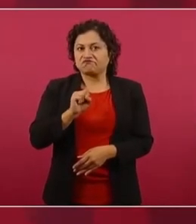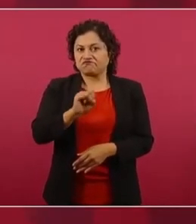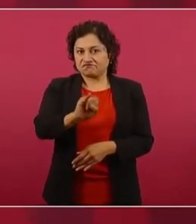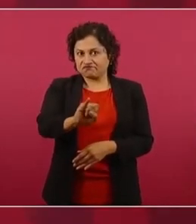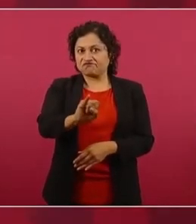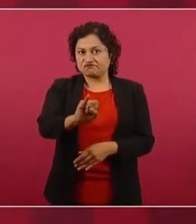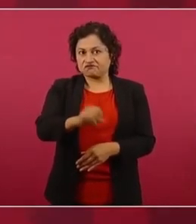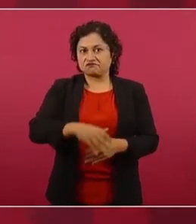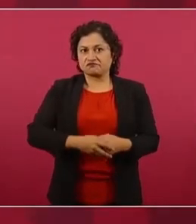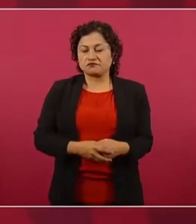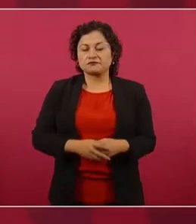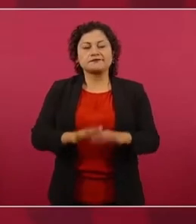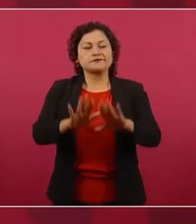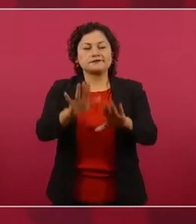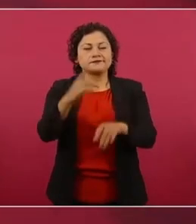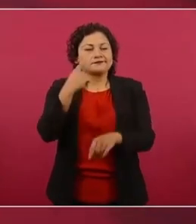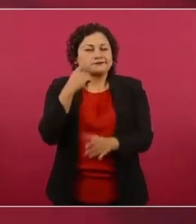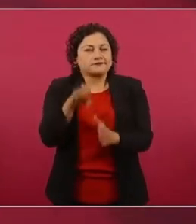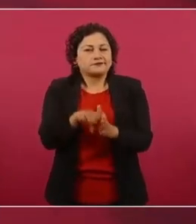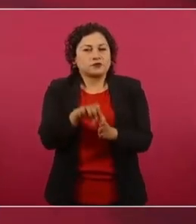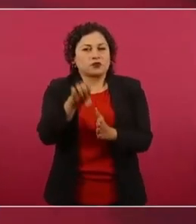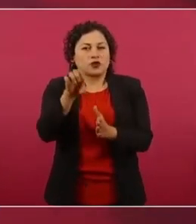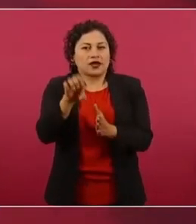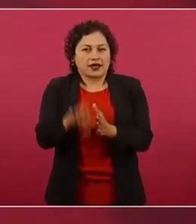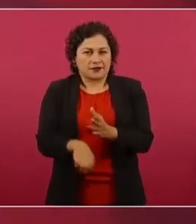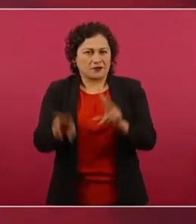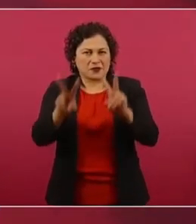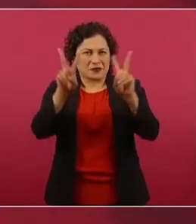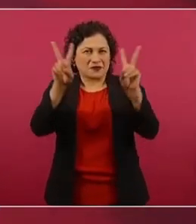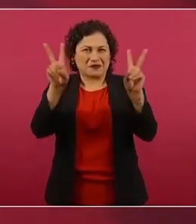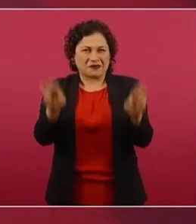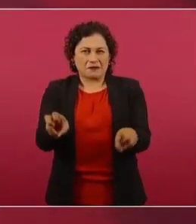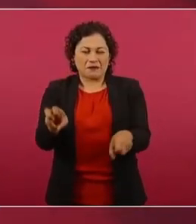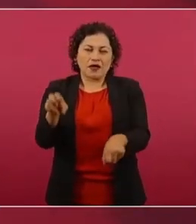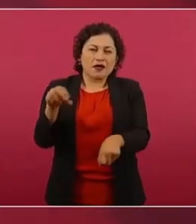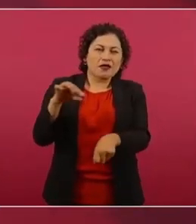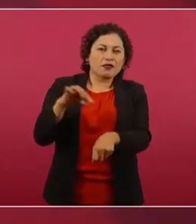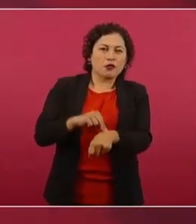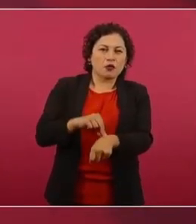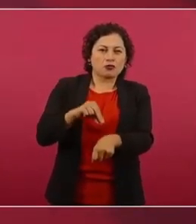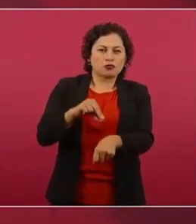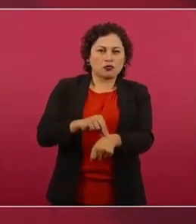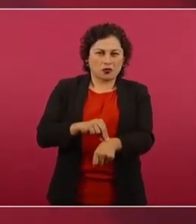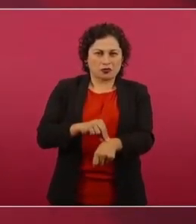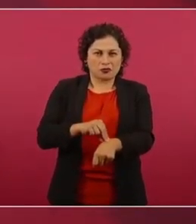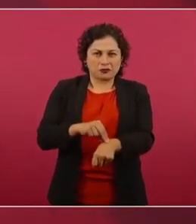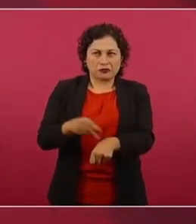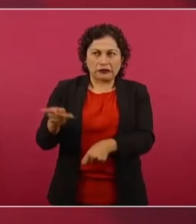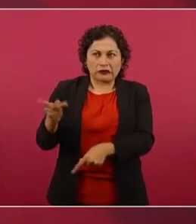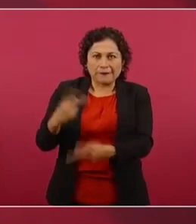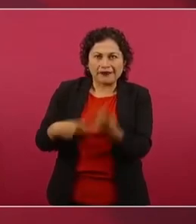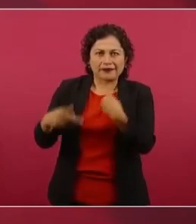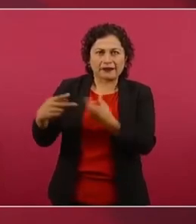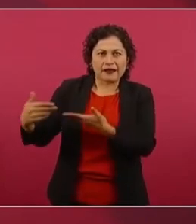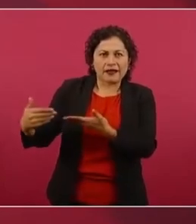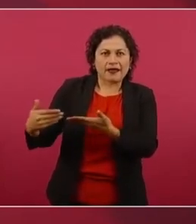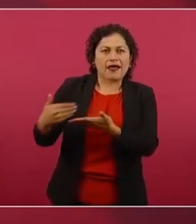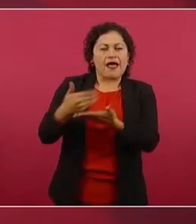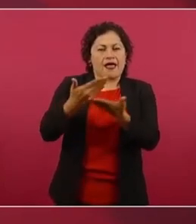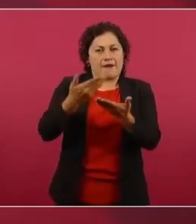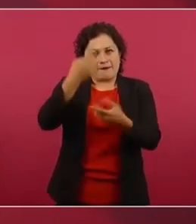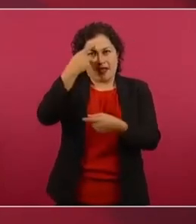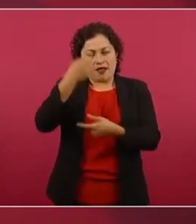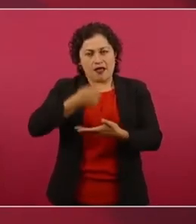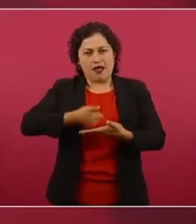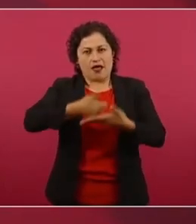Esto, por ejemplo, de los médicos que van a venir a ayudar.